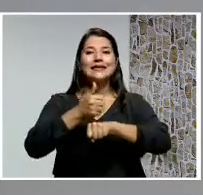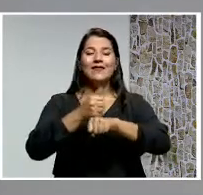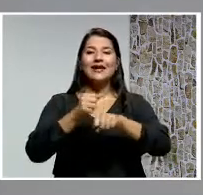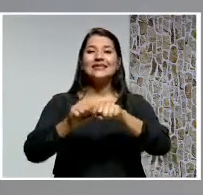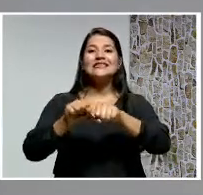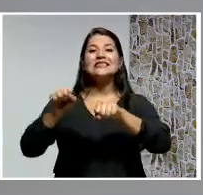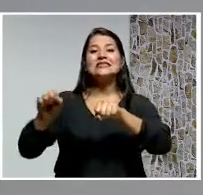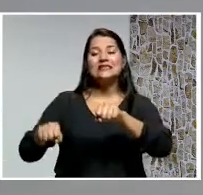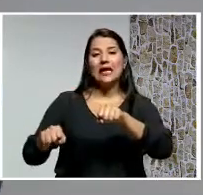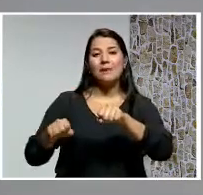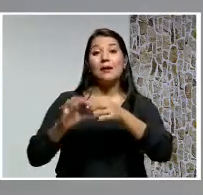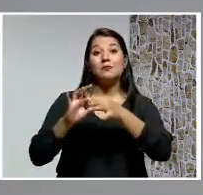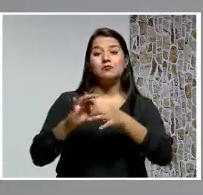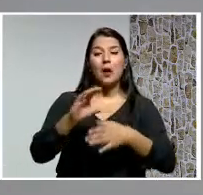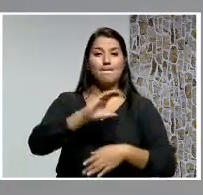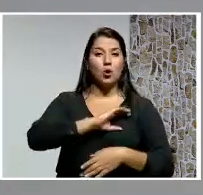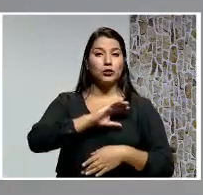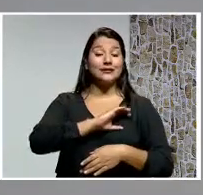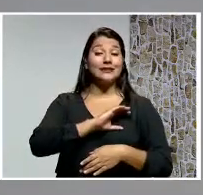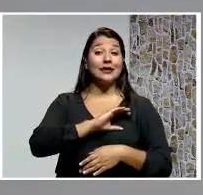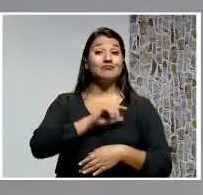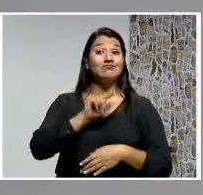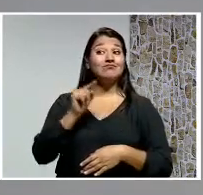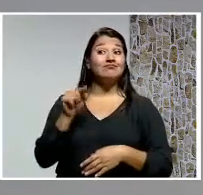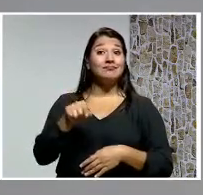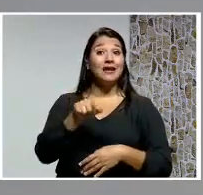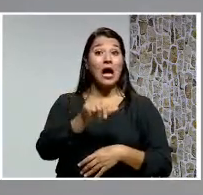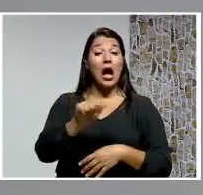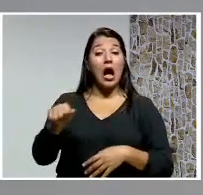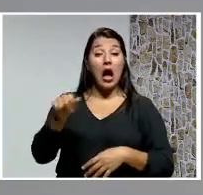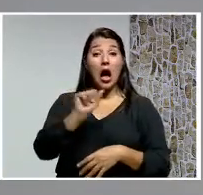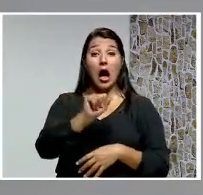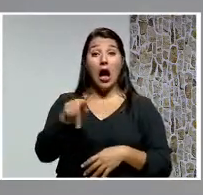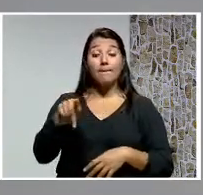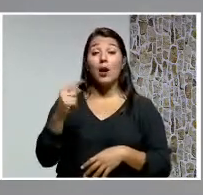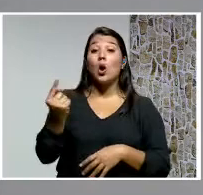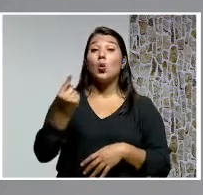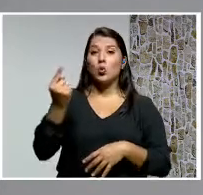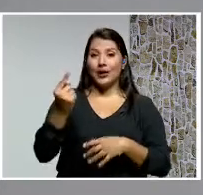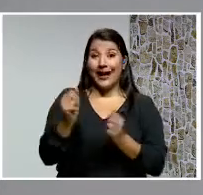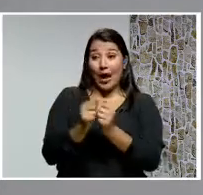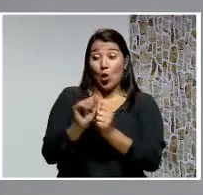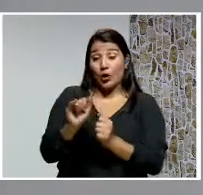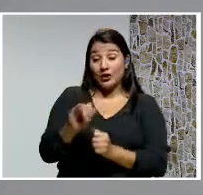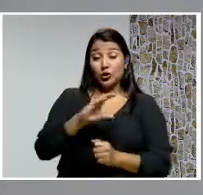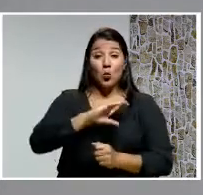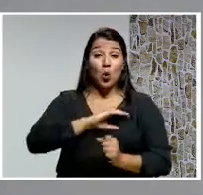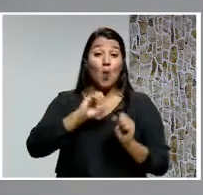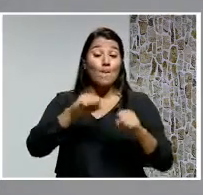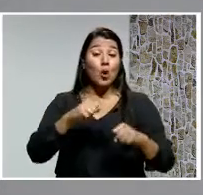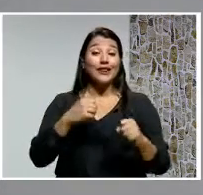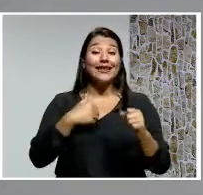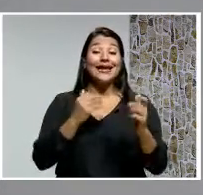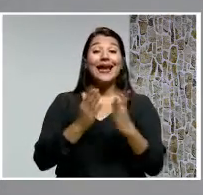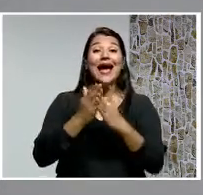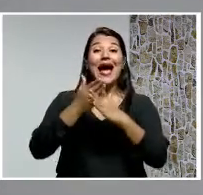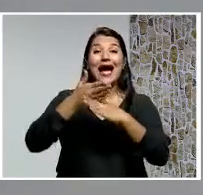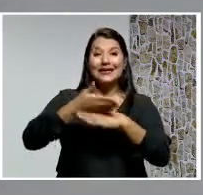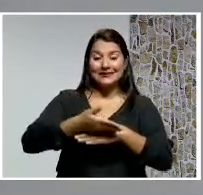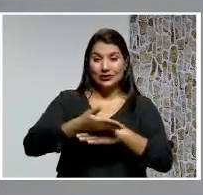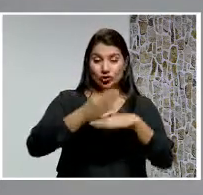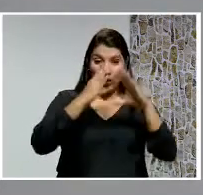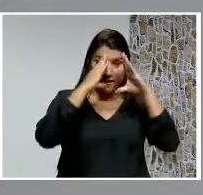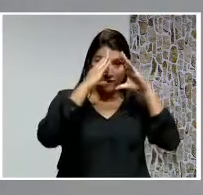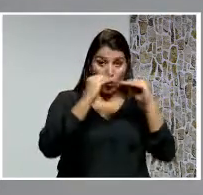plataforma policial única. Con esta herramienta, los cuerpos policiales podrían acceder a la base de